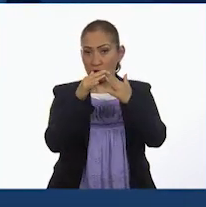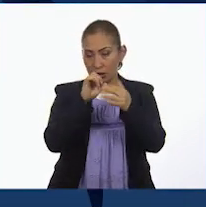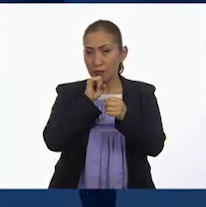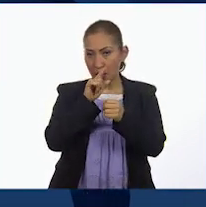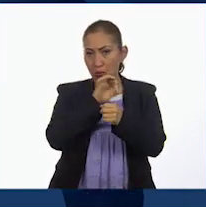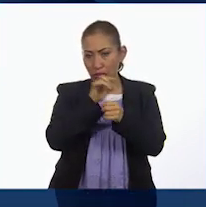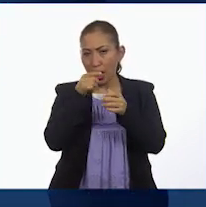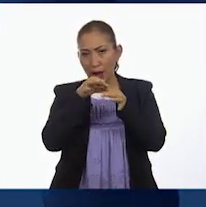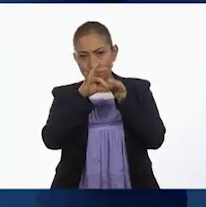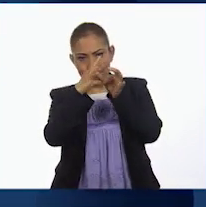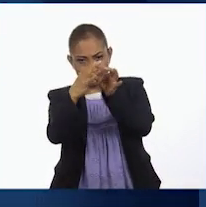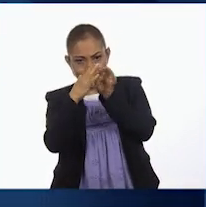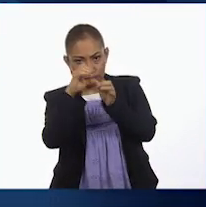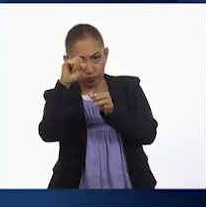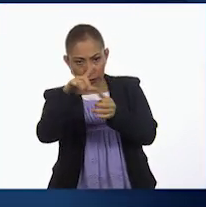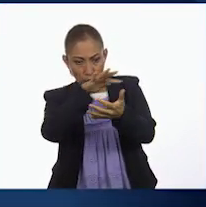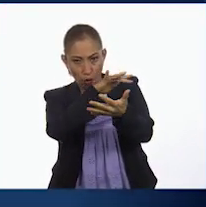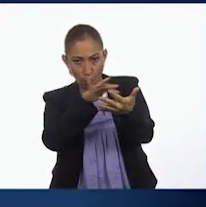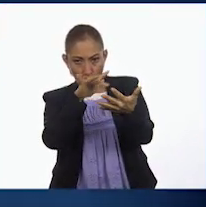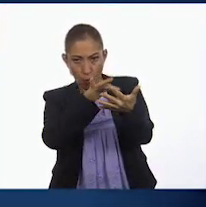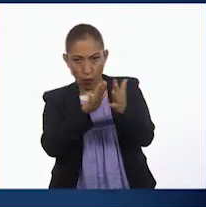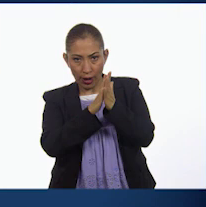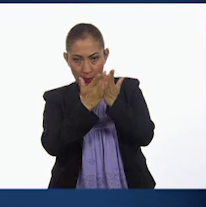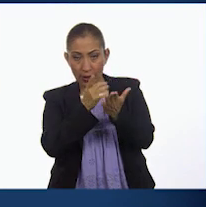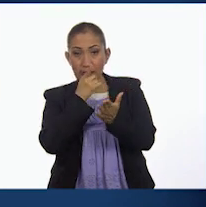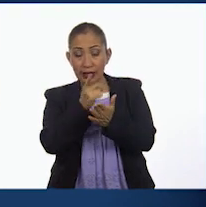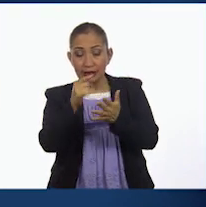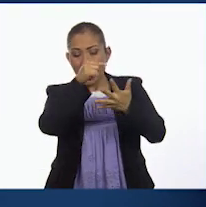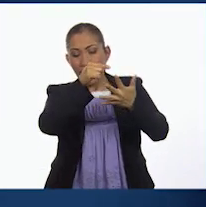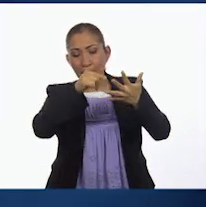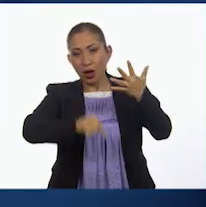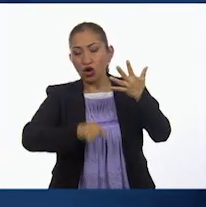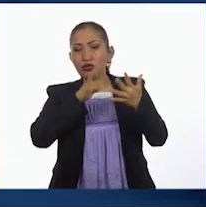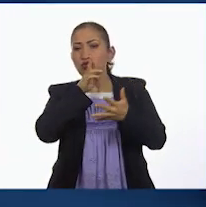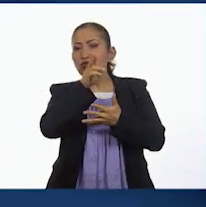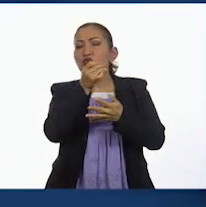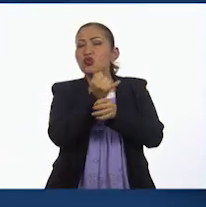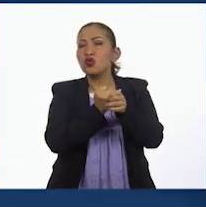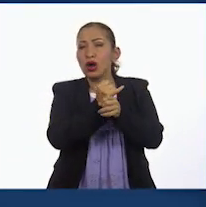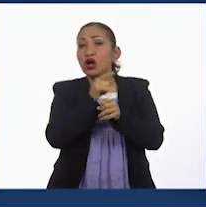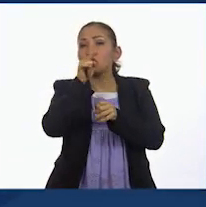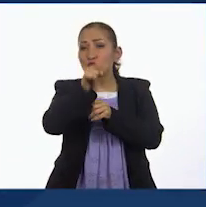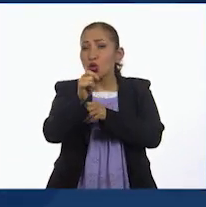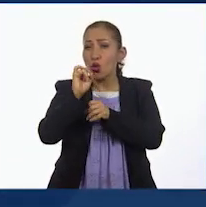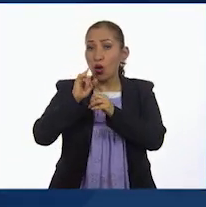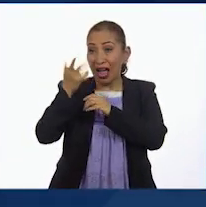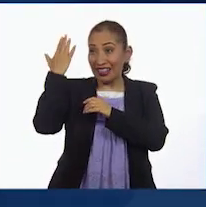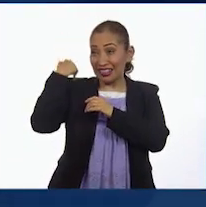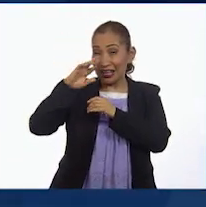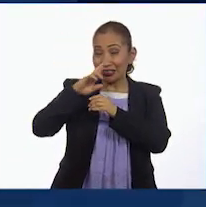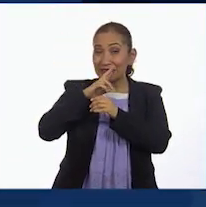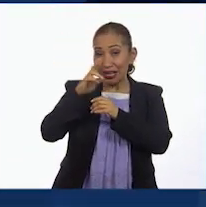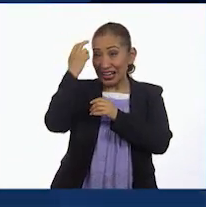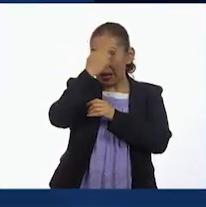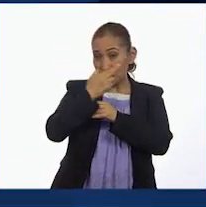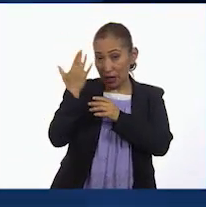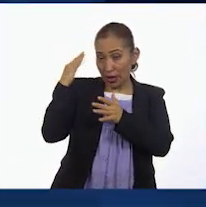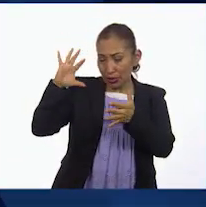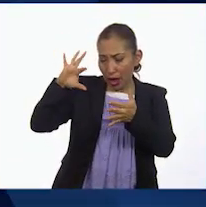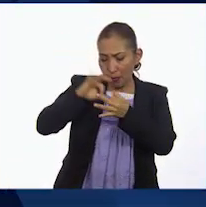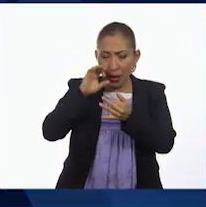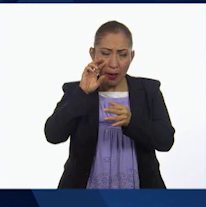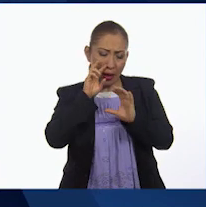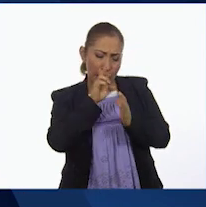también puedes ir siguiendo la lectura en tu libro y dice Elementos de un reportaje. Retoma alguno de los reportajes revisado y